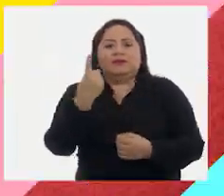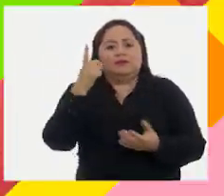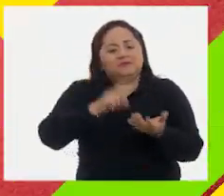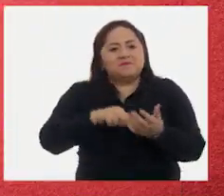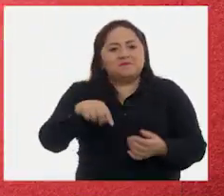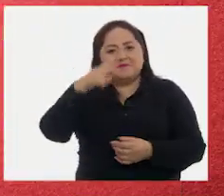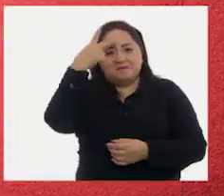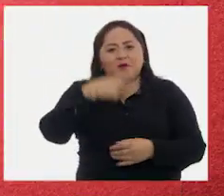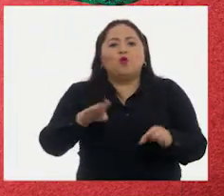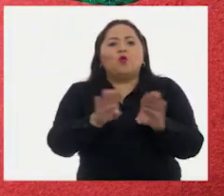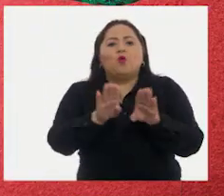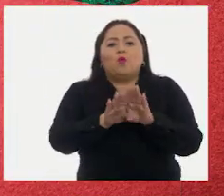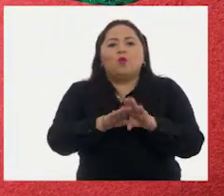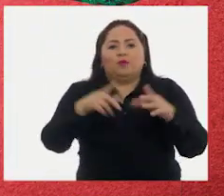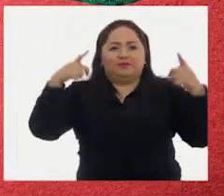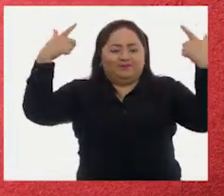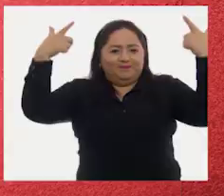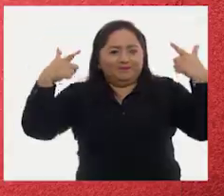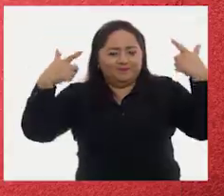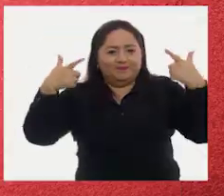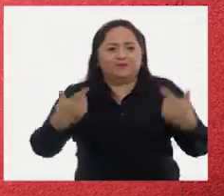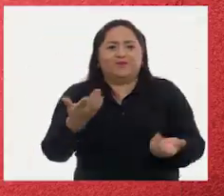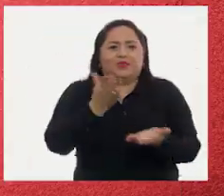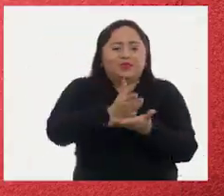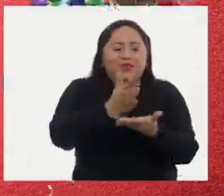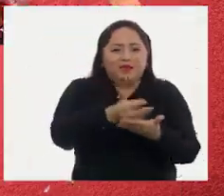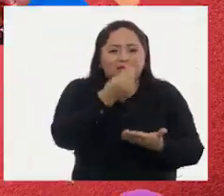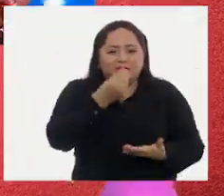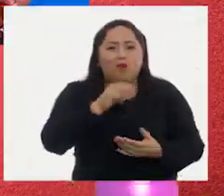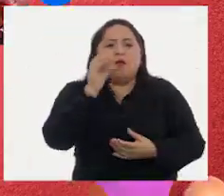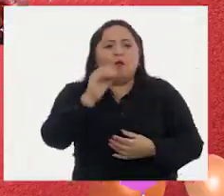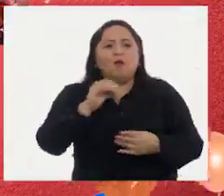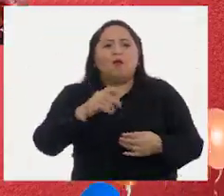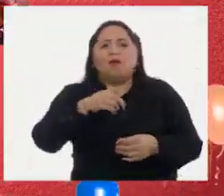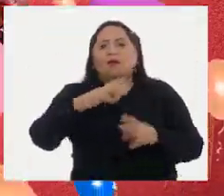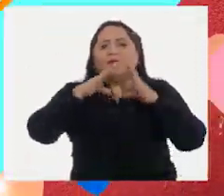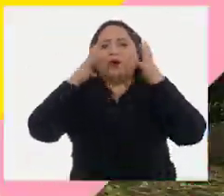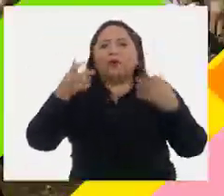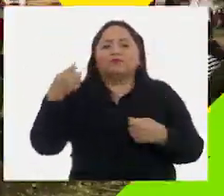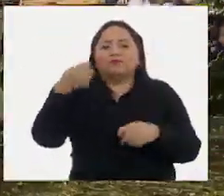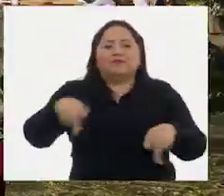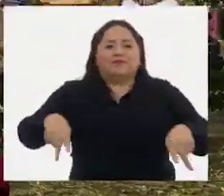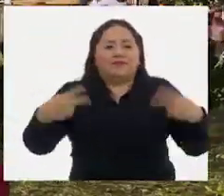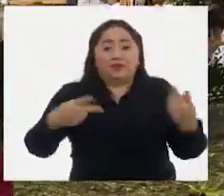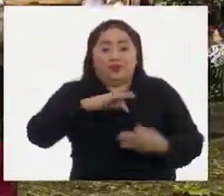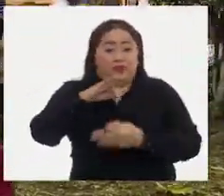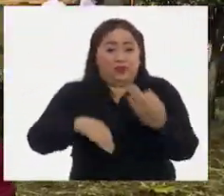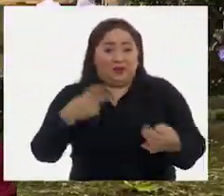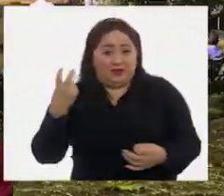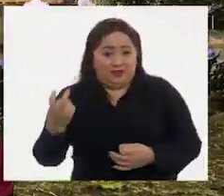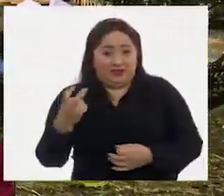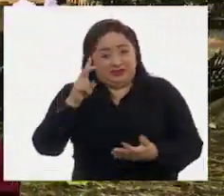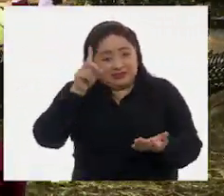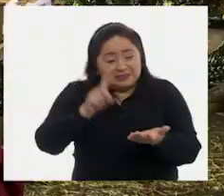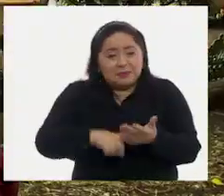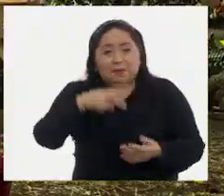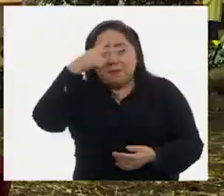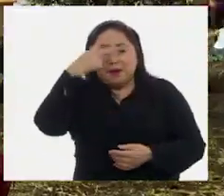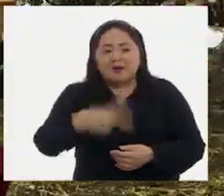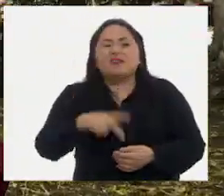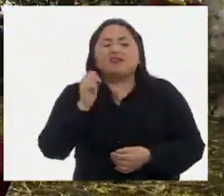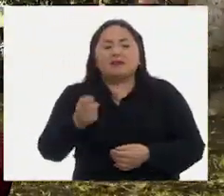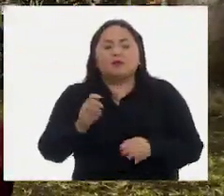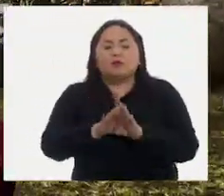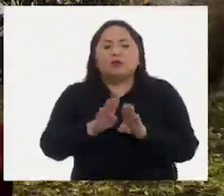México. Como un sombrero de charro, unos tacos o un globero en la calle. Todo esto que es México y te